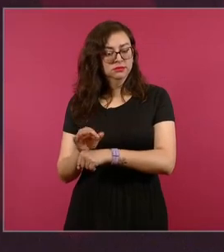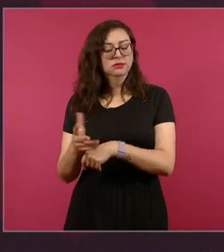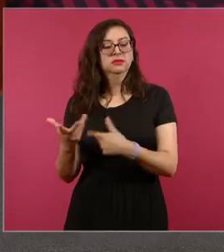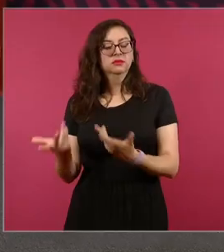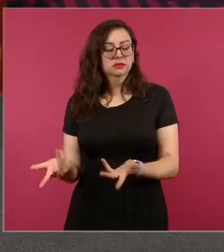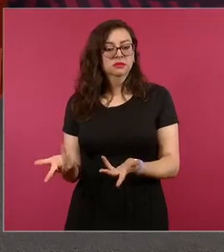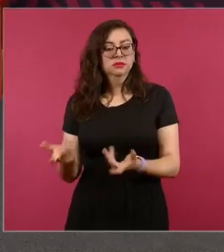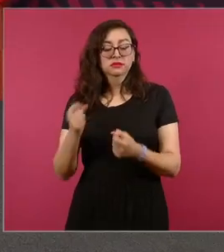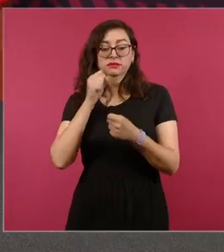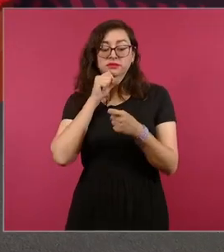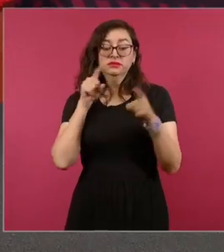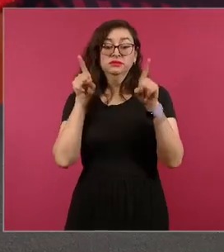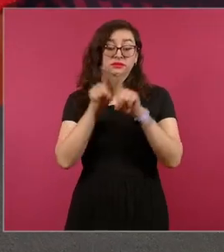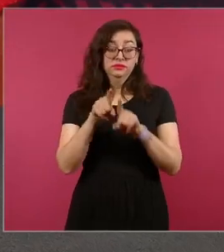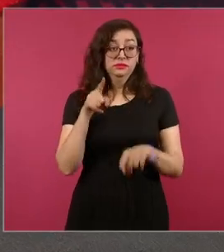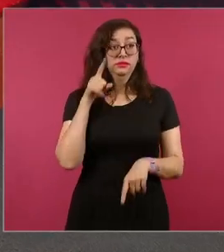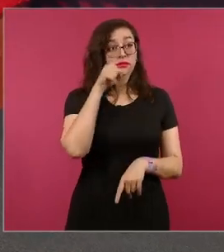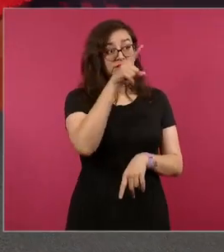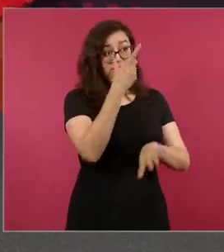a los